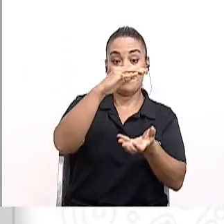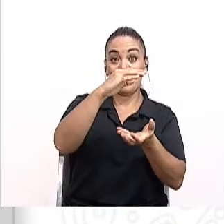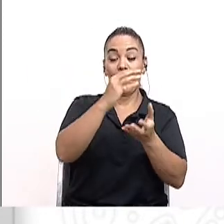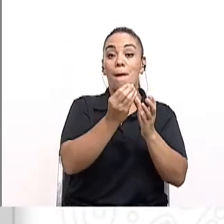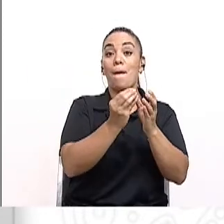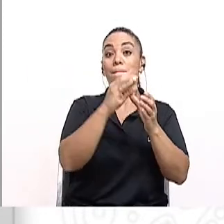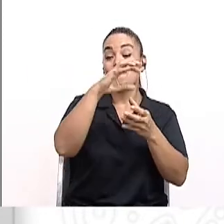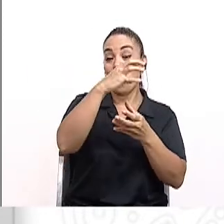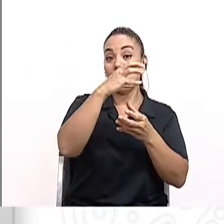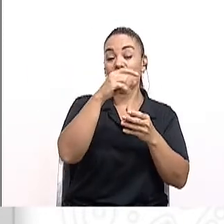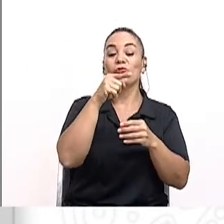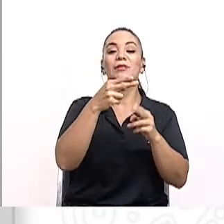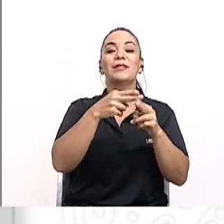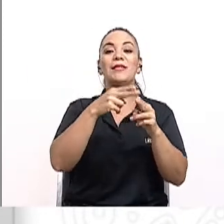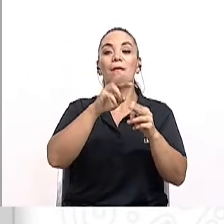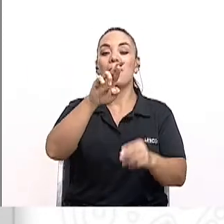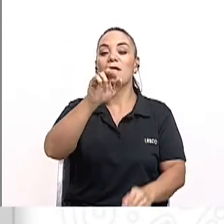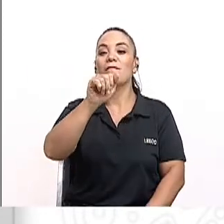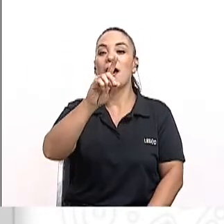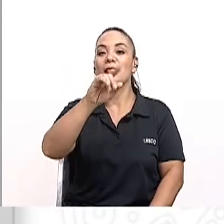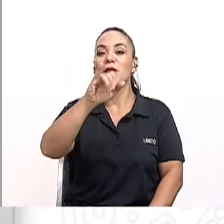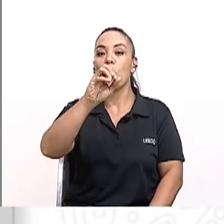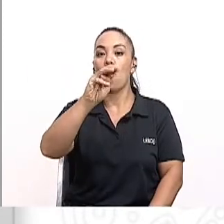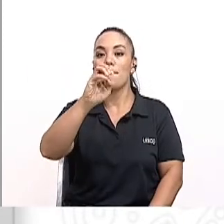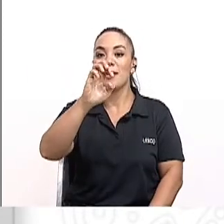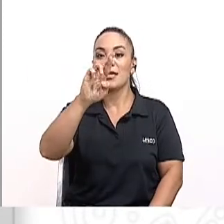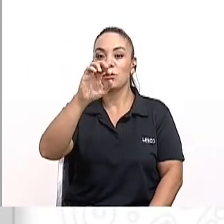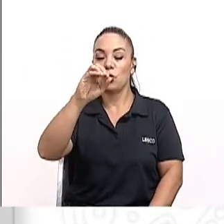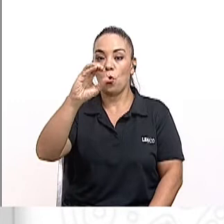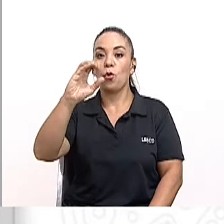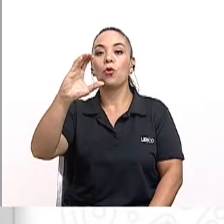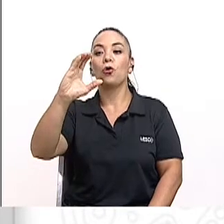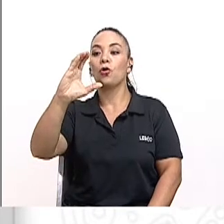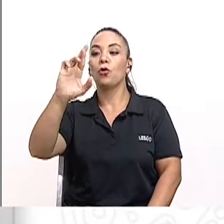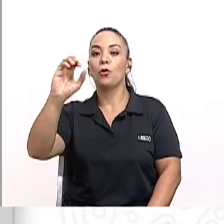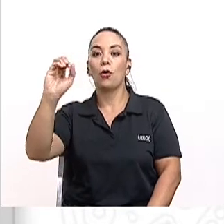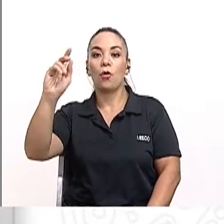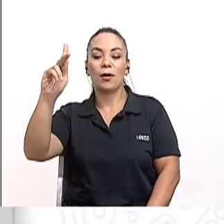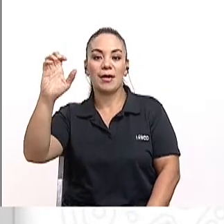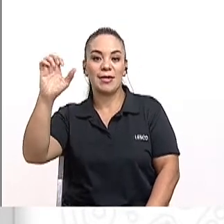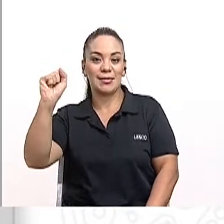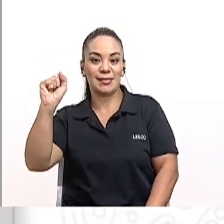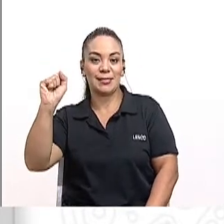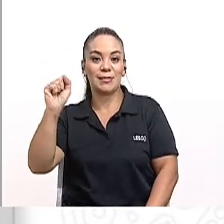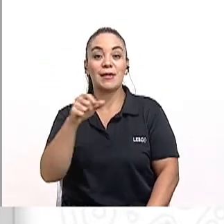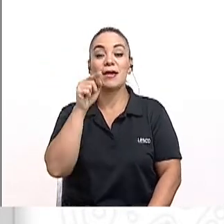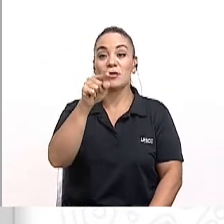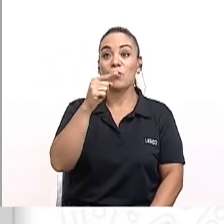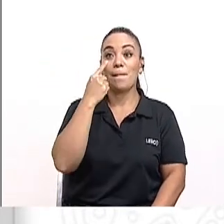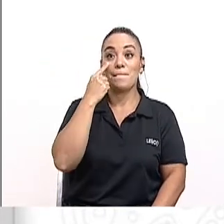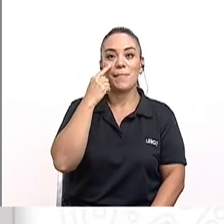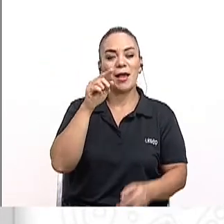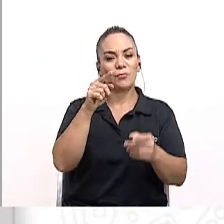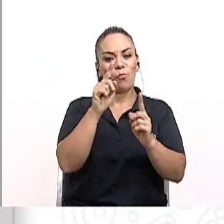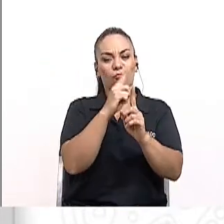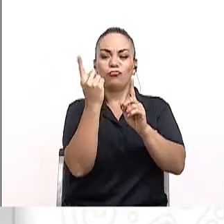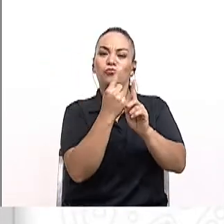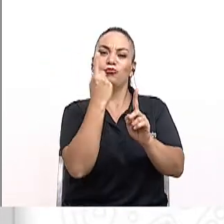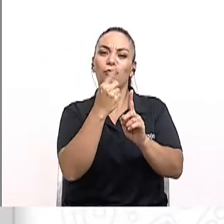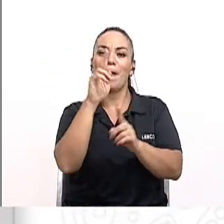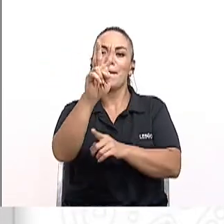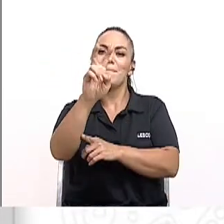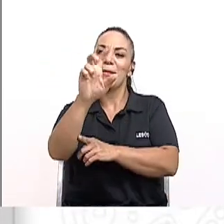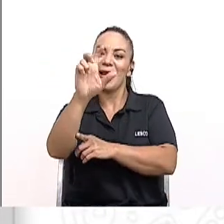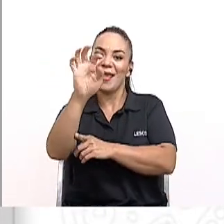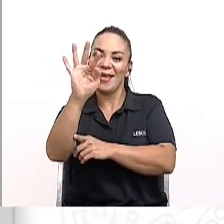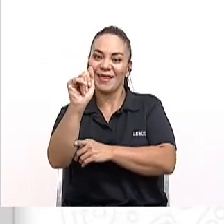Crookes. Si pueden ver, esto es un bombillo que tiene una veleta. Esta veleta tiene por un lado superficies negras